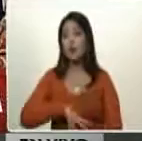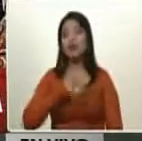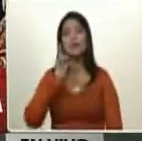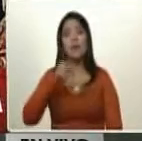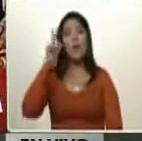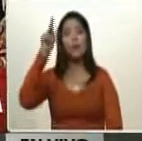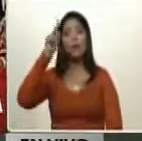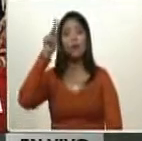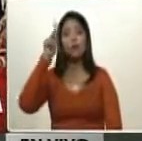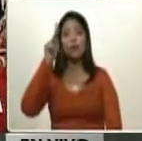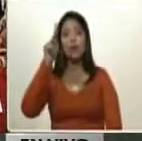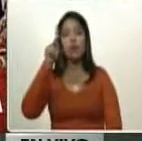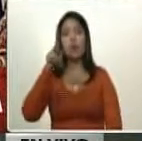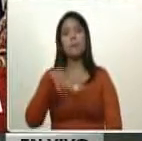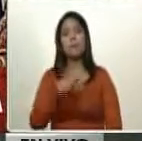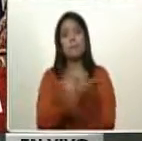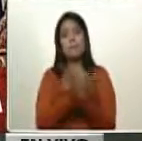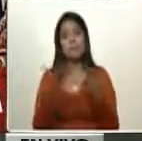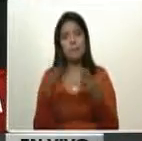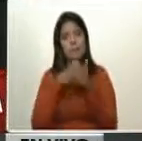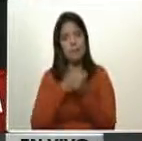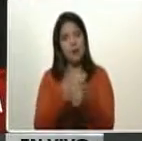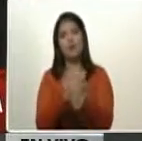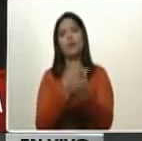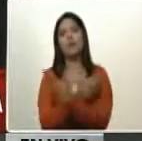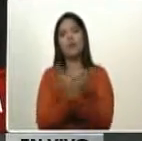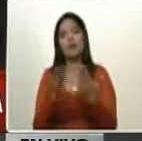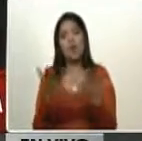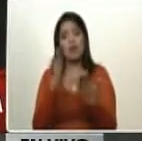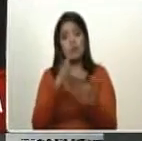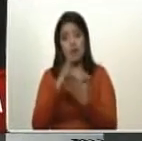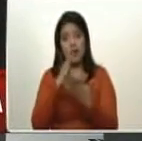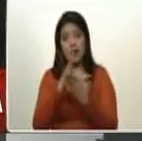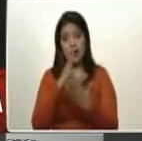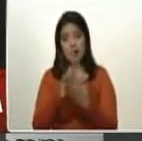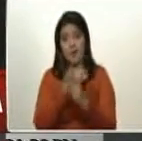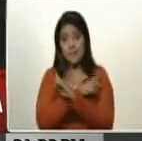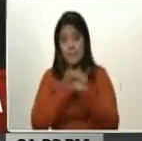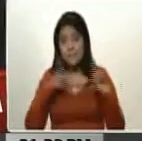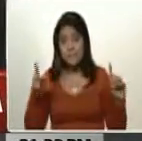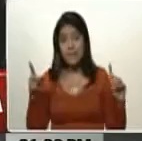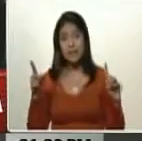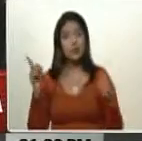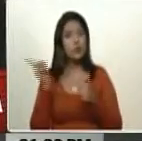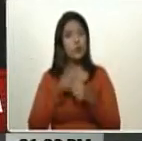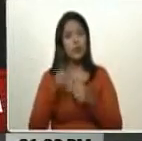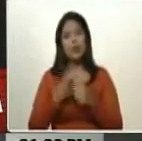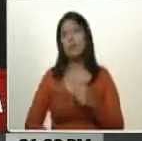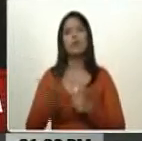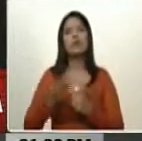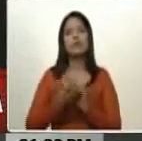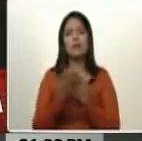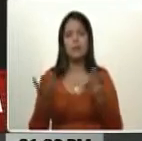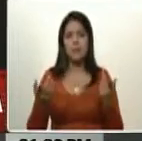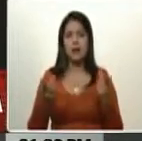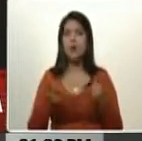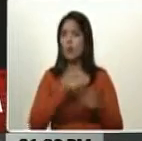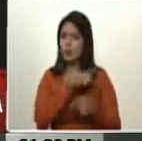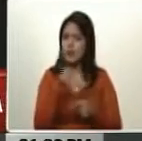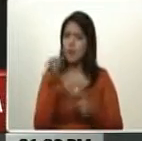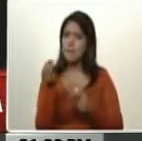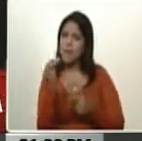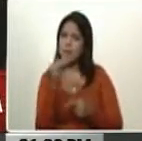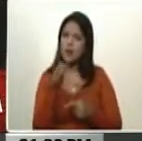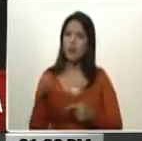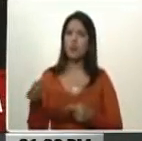Omar Hurtado va a llevarse la conducción de esa cátedra. Pero ahí el elemento fundamental para que lo llenemos de sustancia